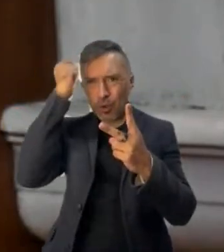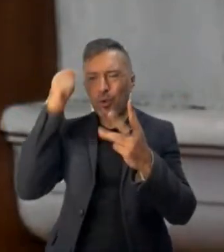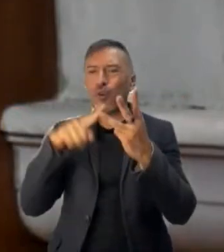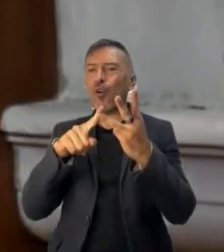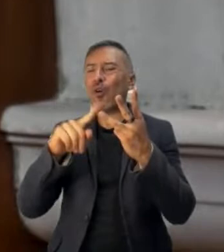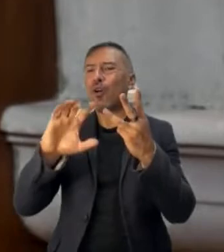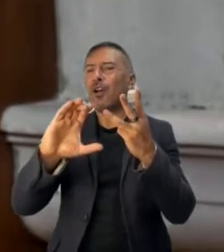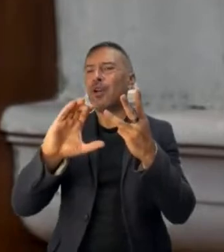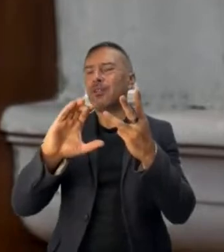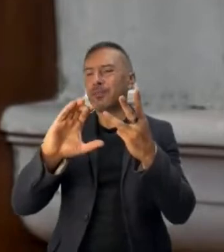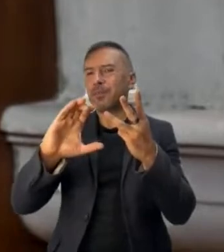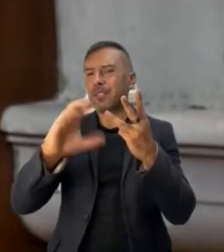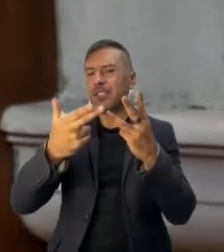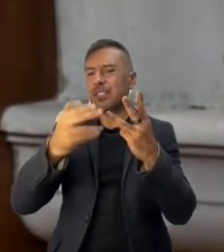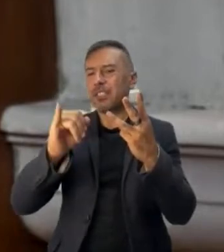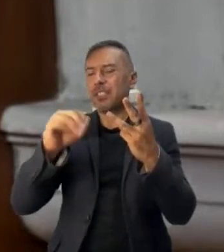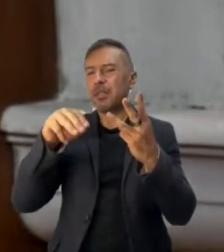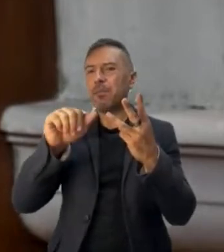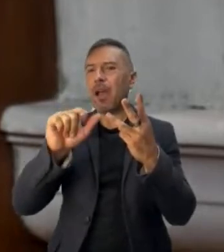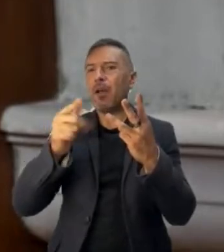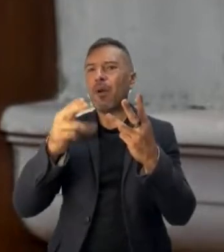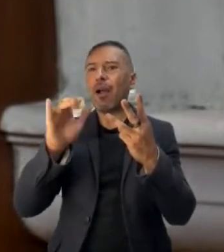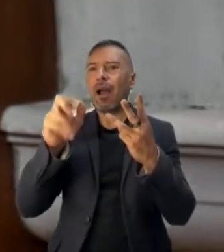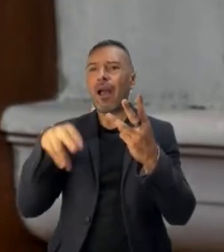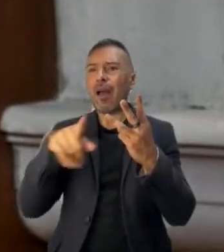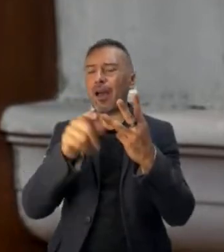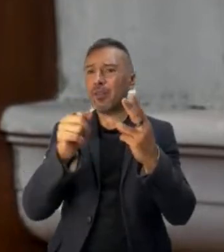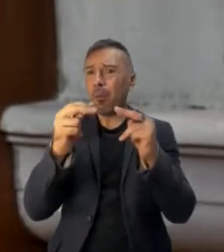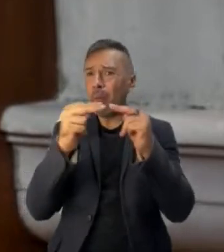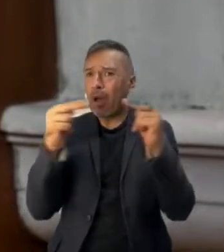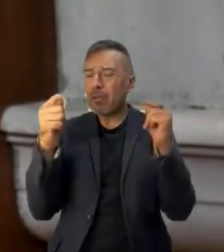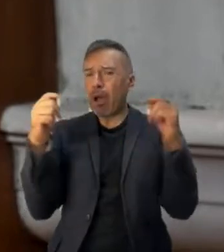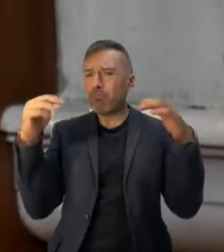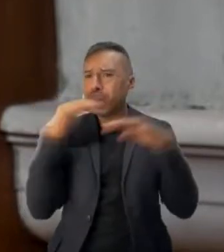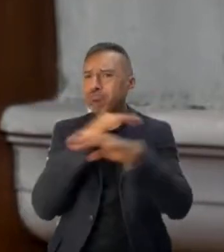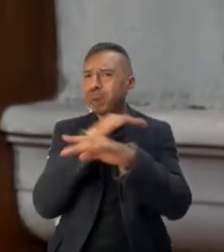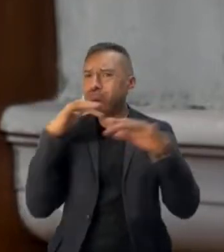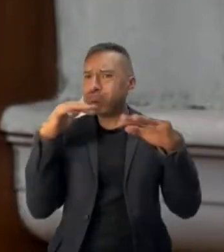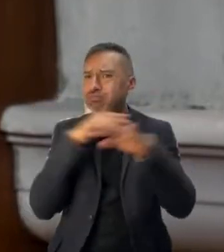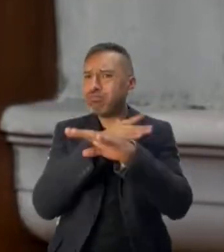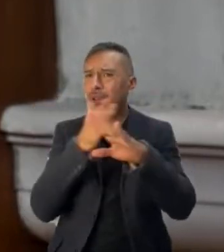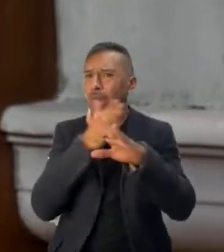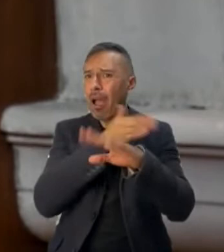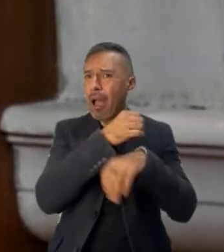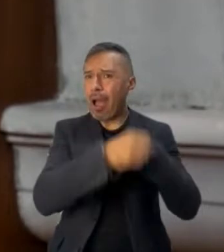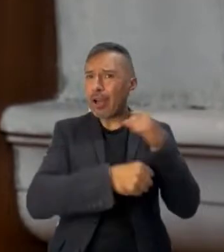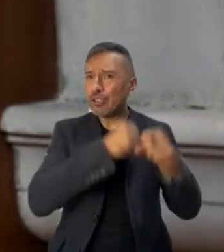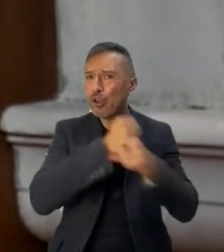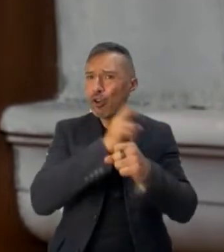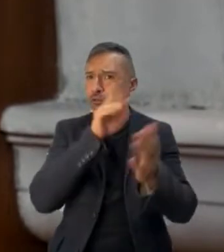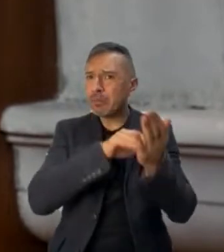muy transitado que, a raíz del sismo del 2017, este puente